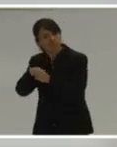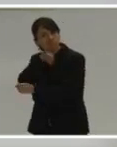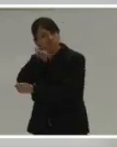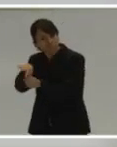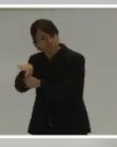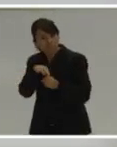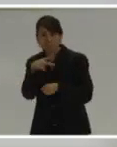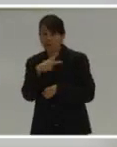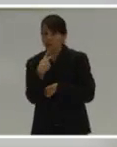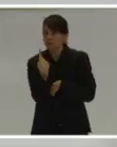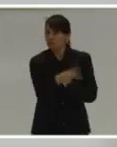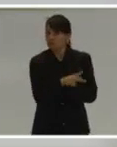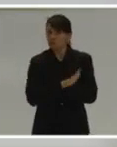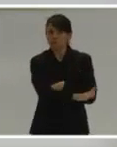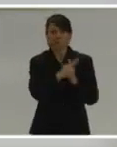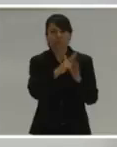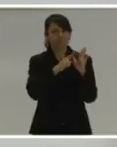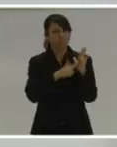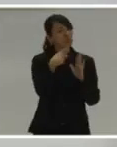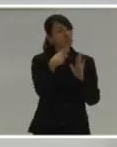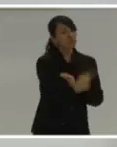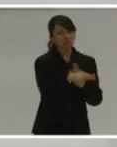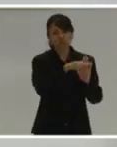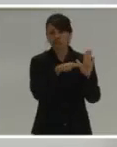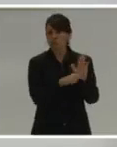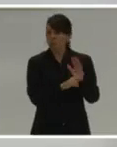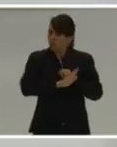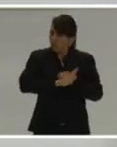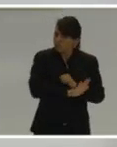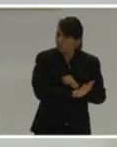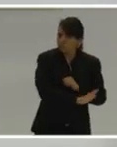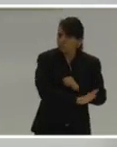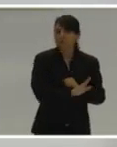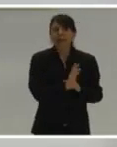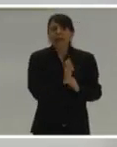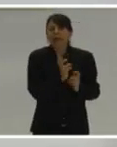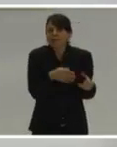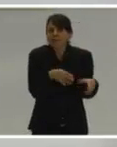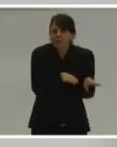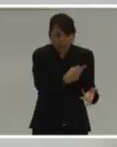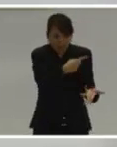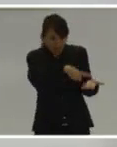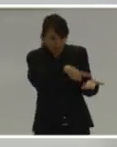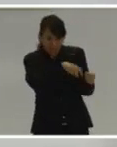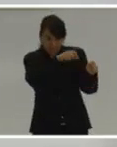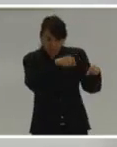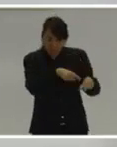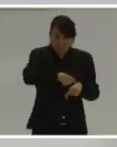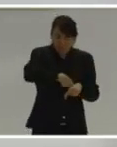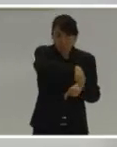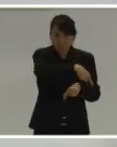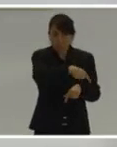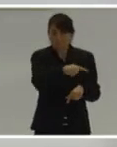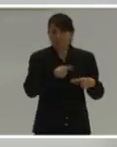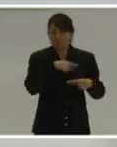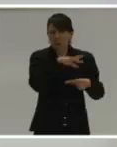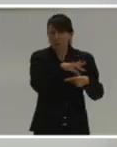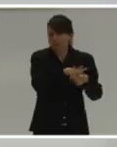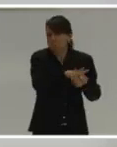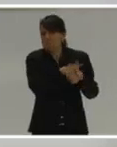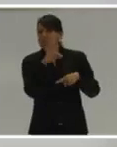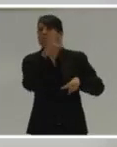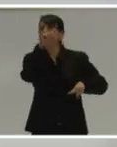procedimientos propios, de que sus autoridades sean elegidas en base a esto, lo que